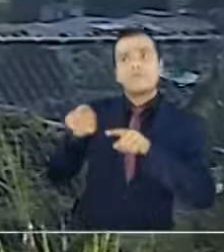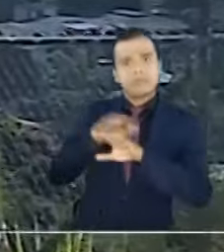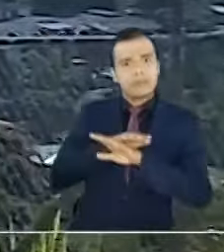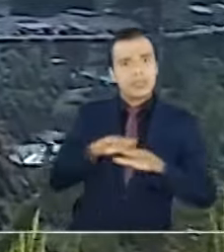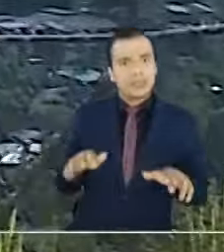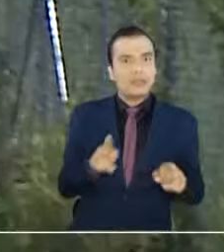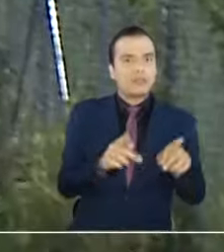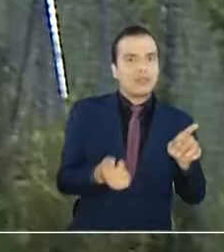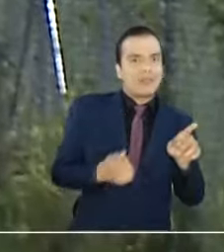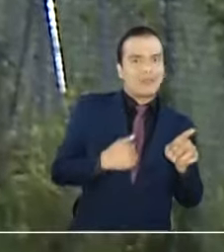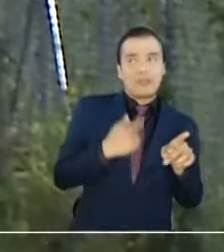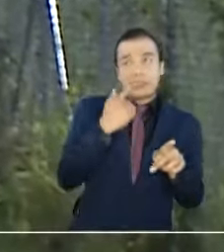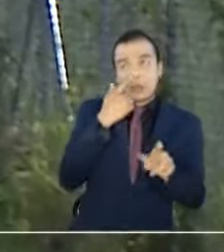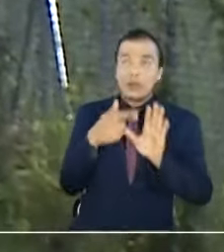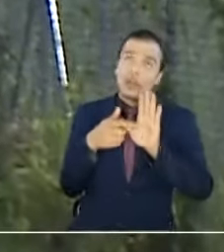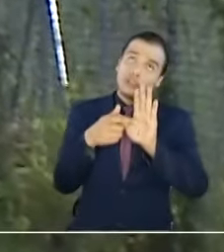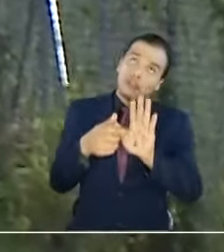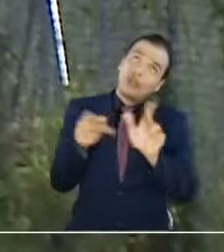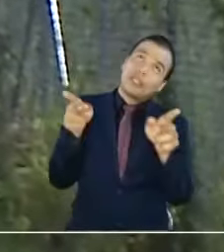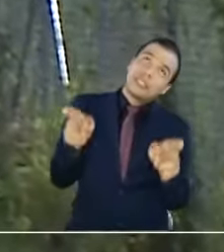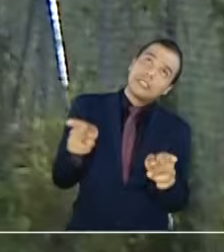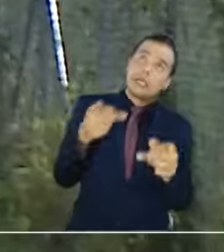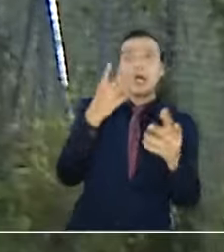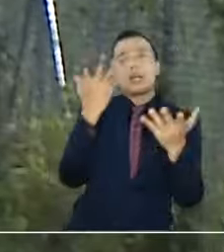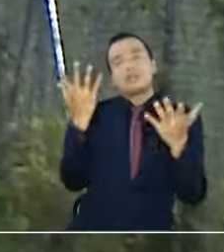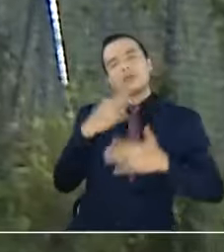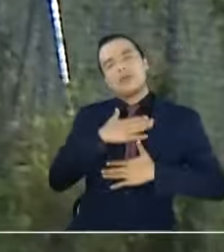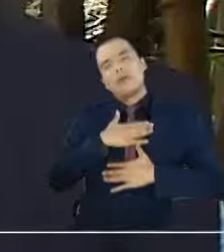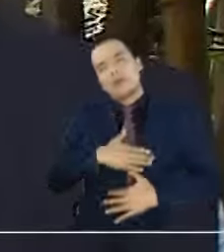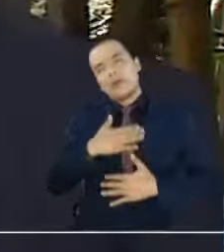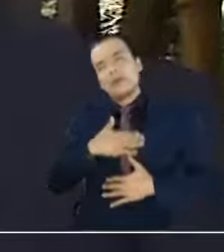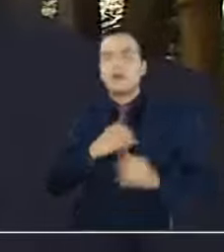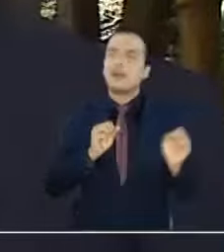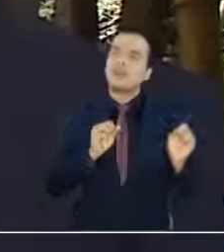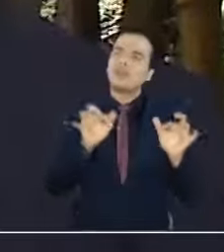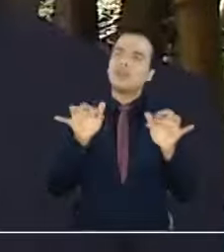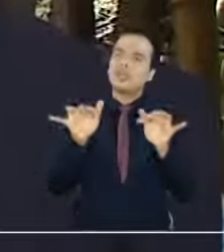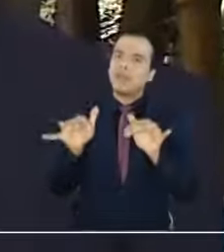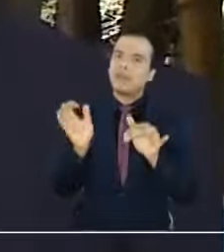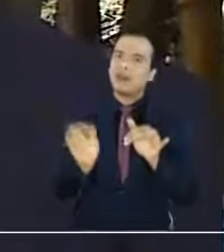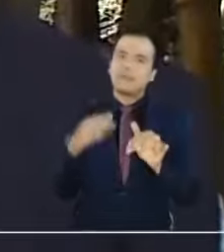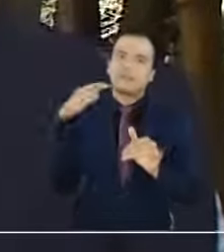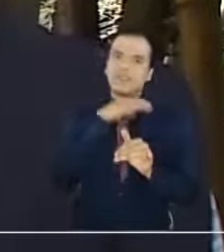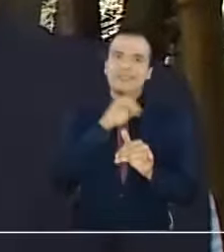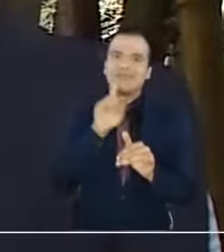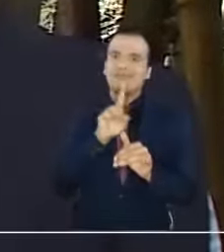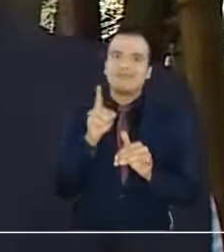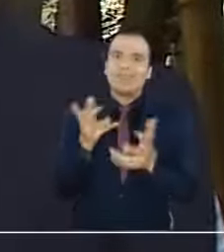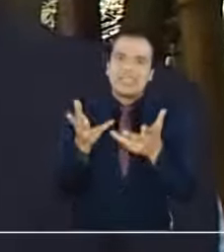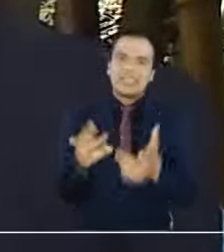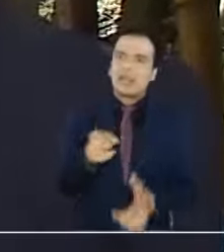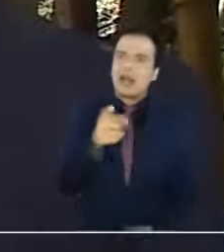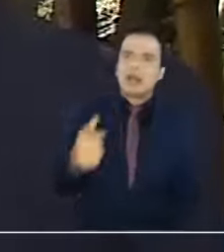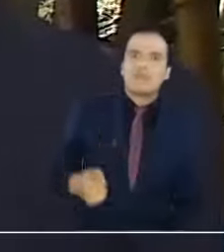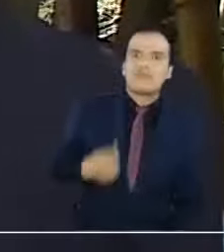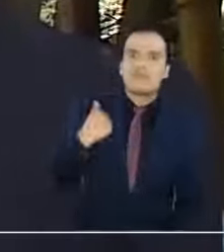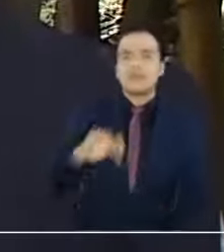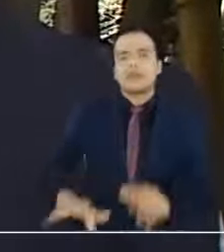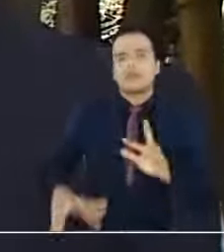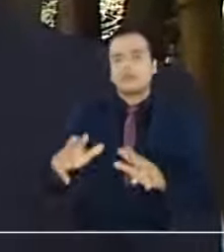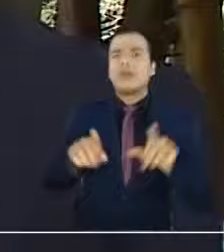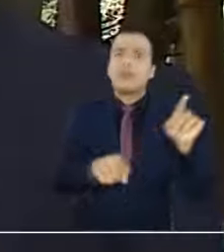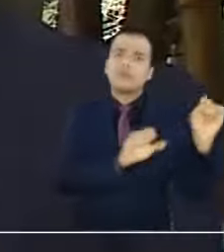quienes viven y frecuentan esta zona rural de Cali gente que viene a disfrutar del río pero también tamb vienen a